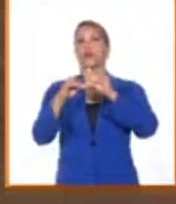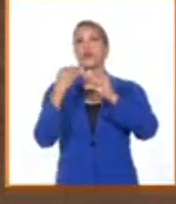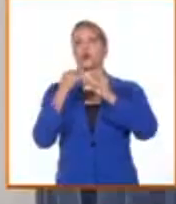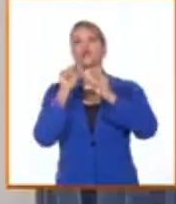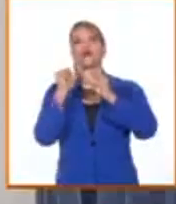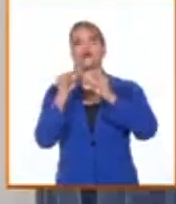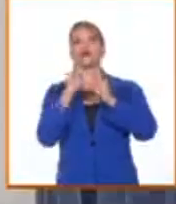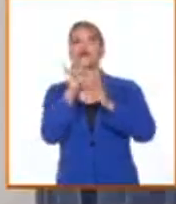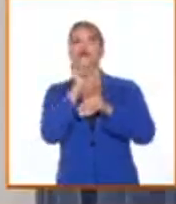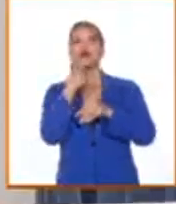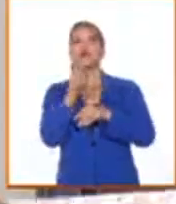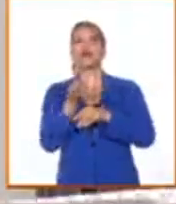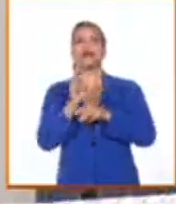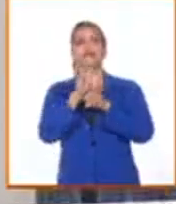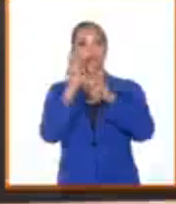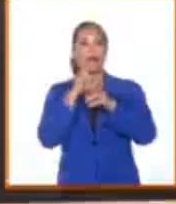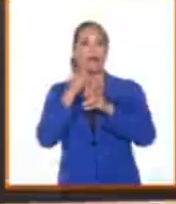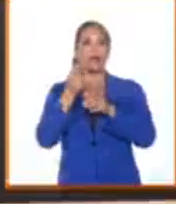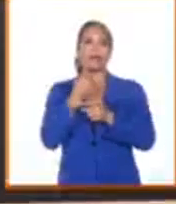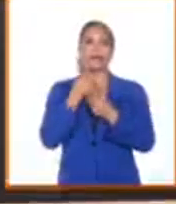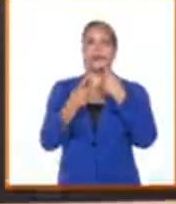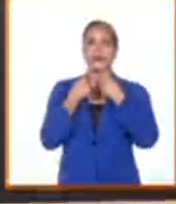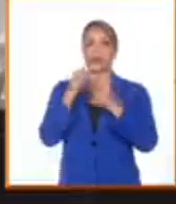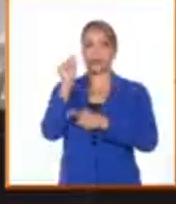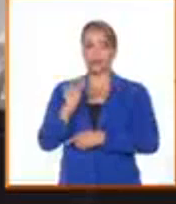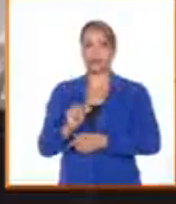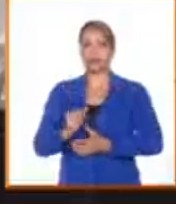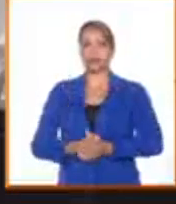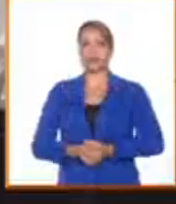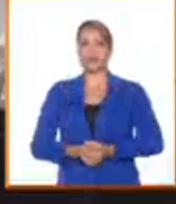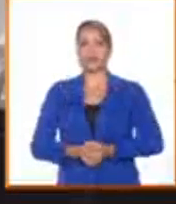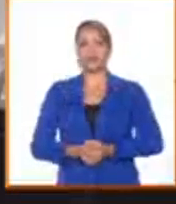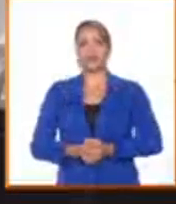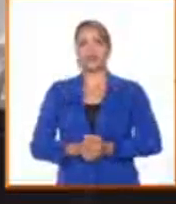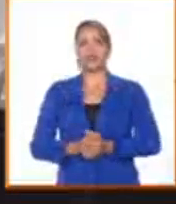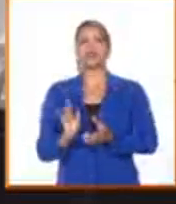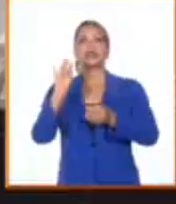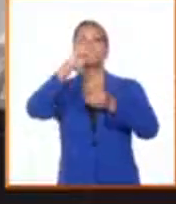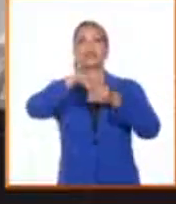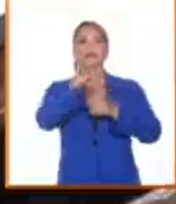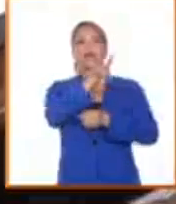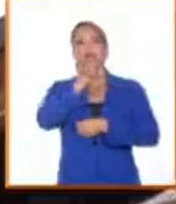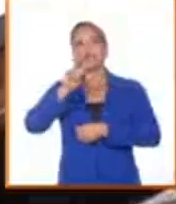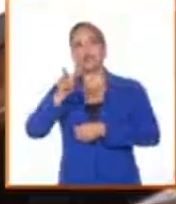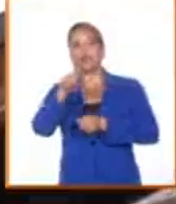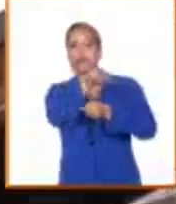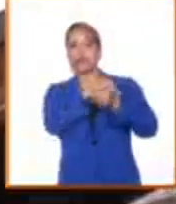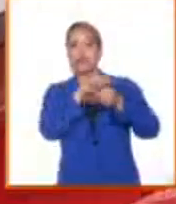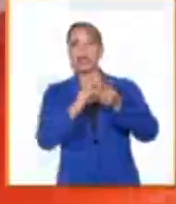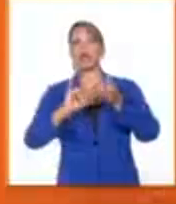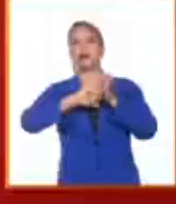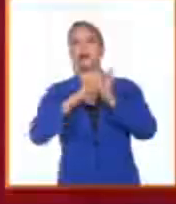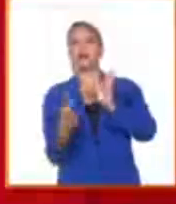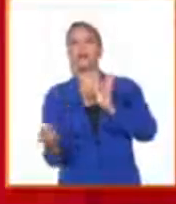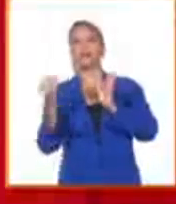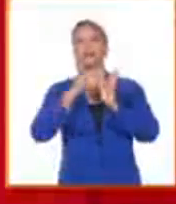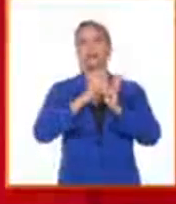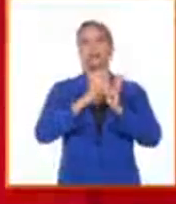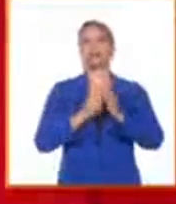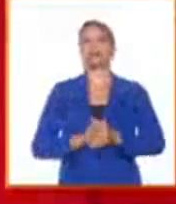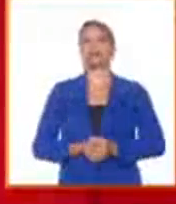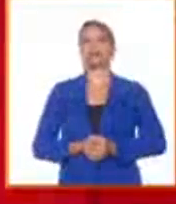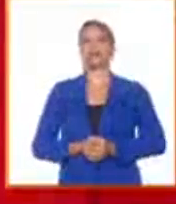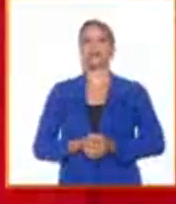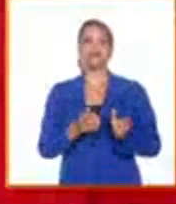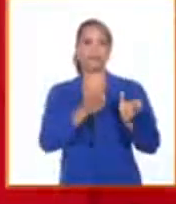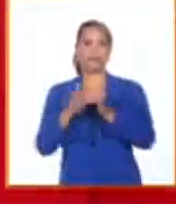enviados directamente al equipo redactor. De estas consideraciones se incorporaron 12 de ellas al proyecto de ley. Darle la